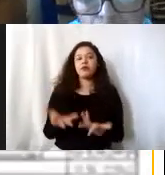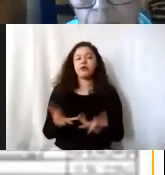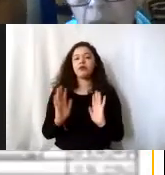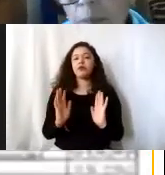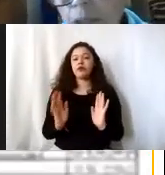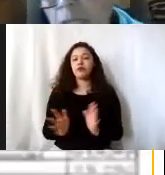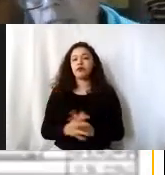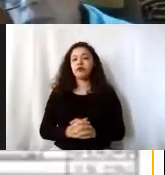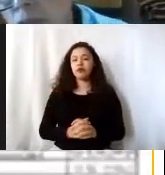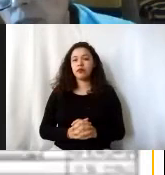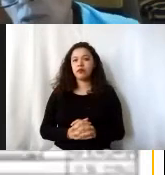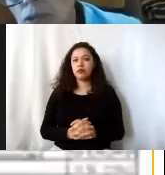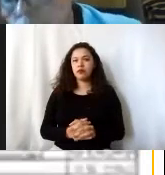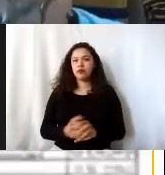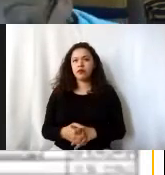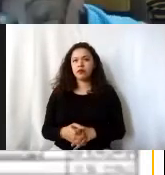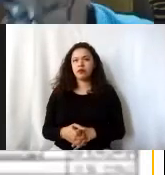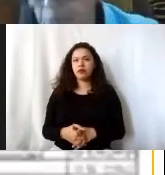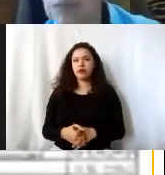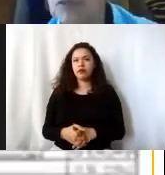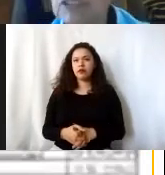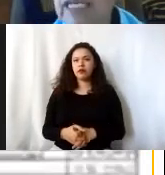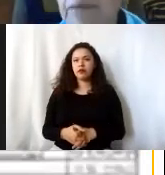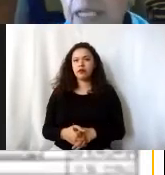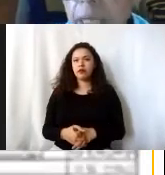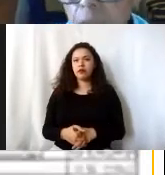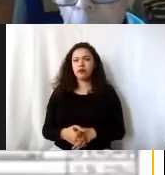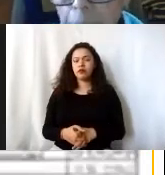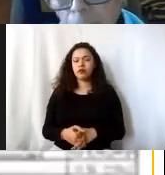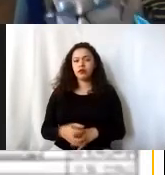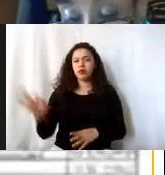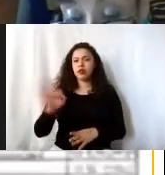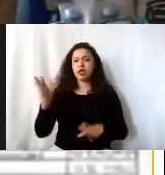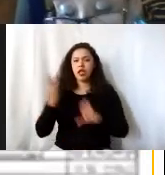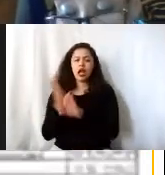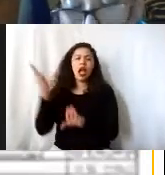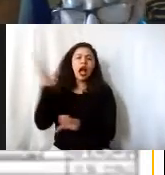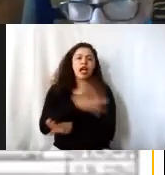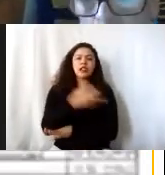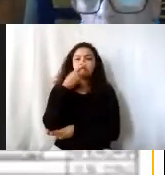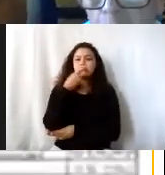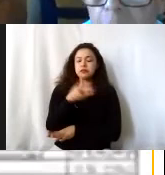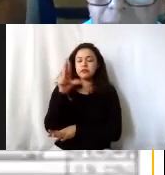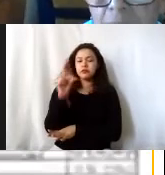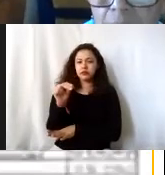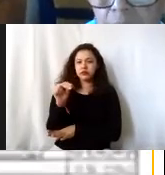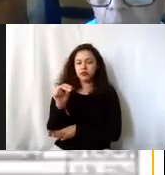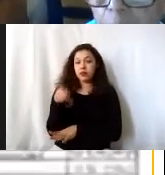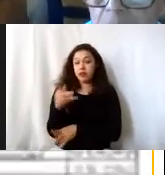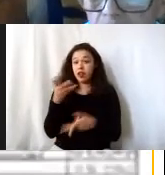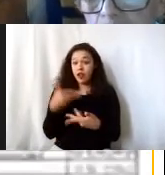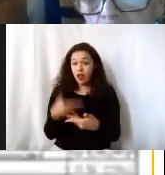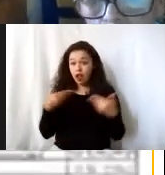que a lo mejor antes no se le había dado, pero que actualmente tiene que